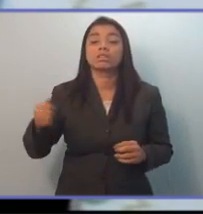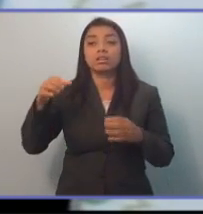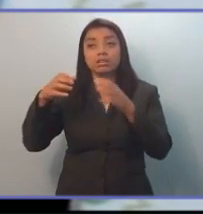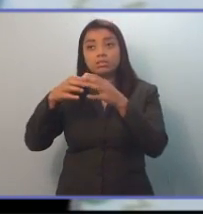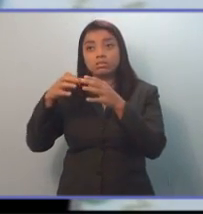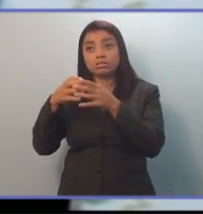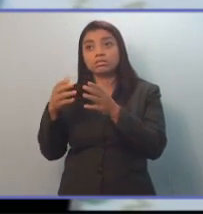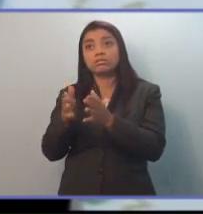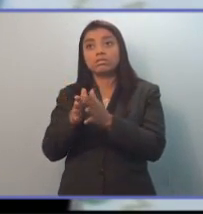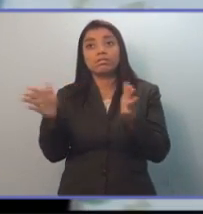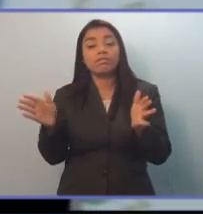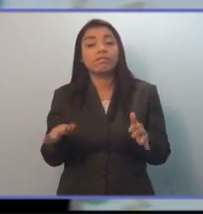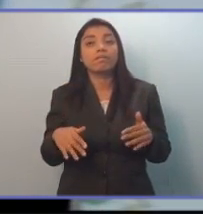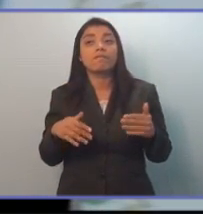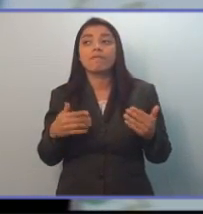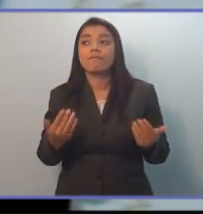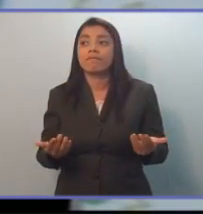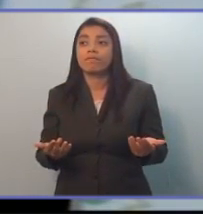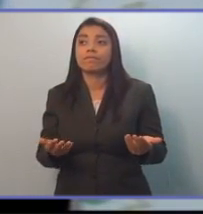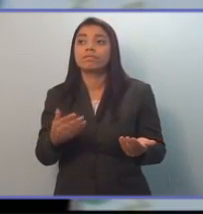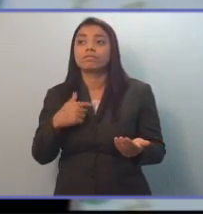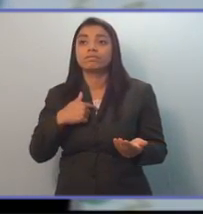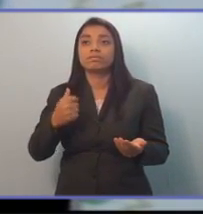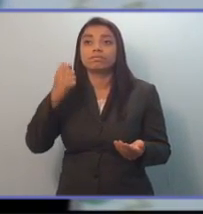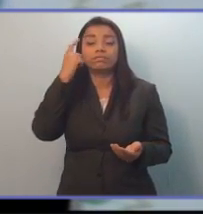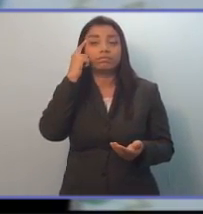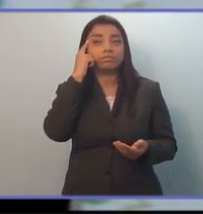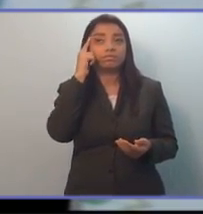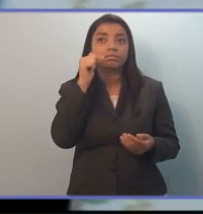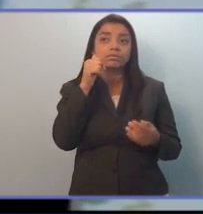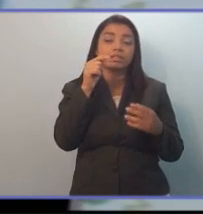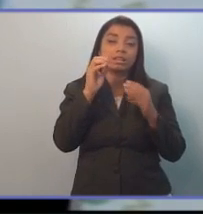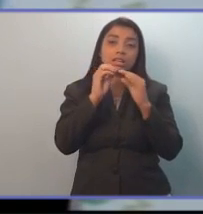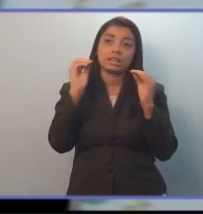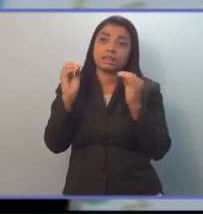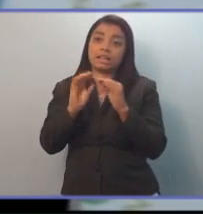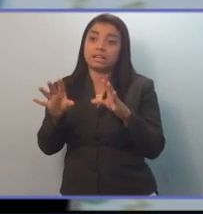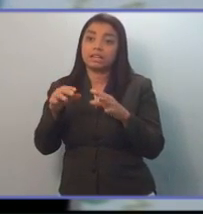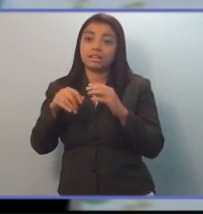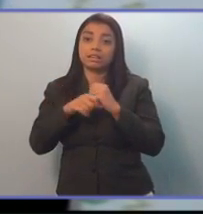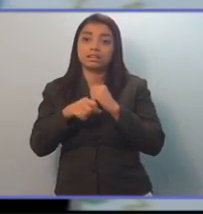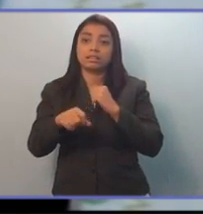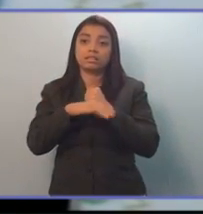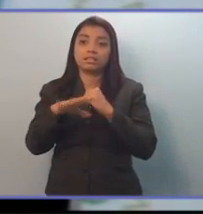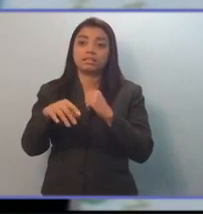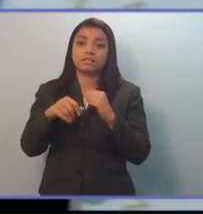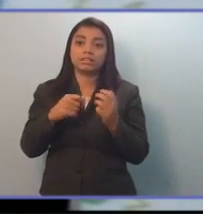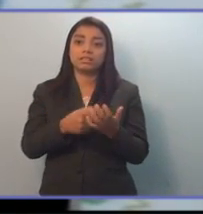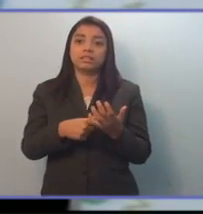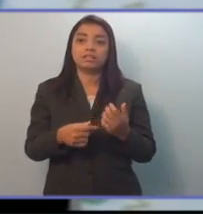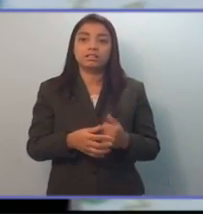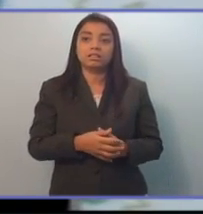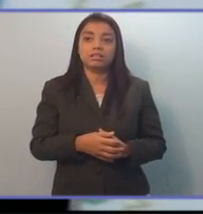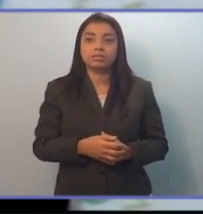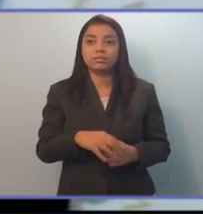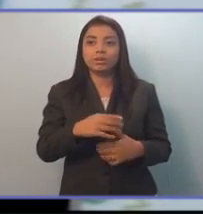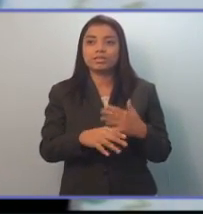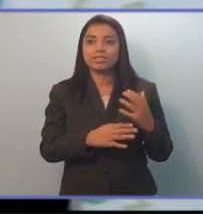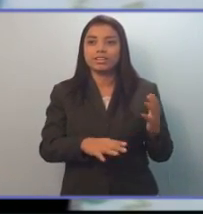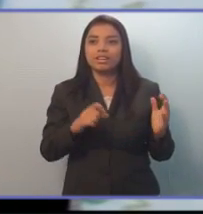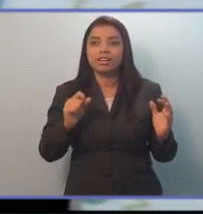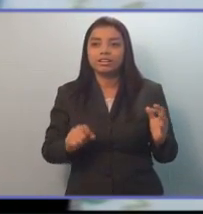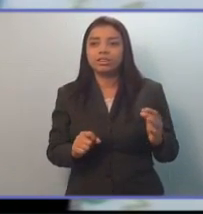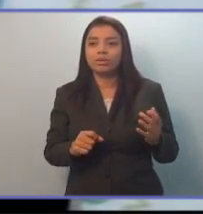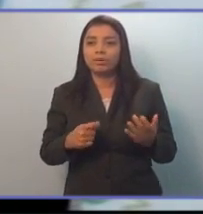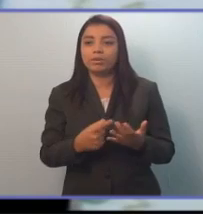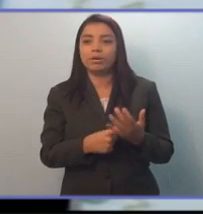sea, aunque entiendo yo que hay un portal en internet donde sí se publican algunas. Pero considero yo que eso